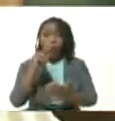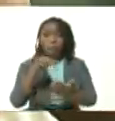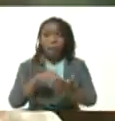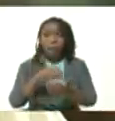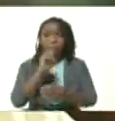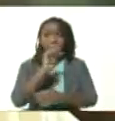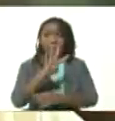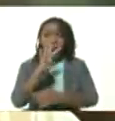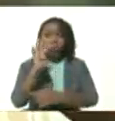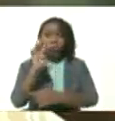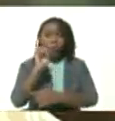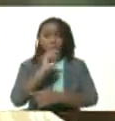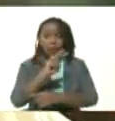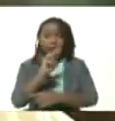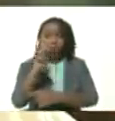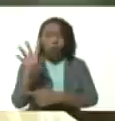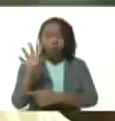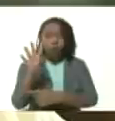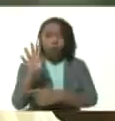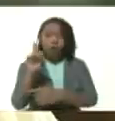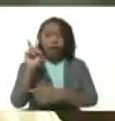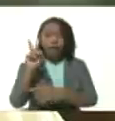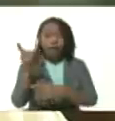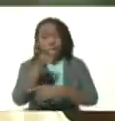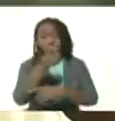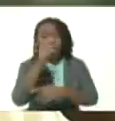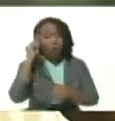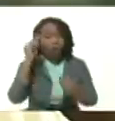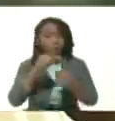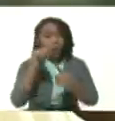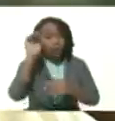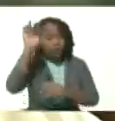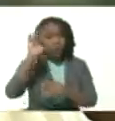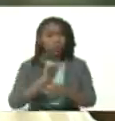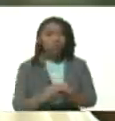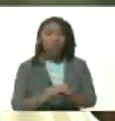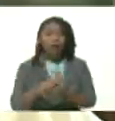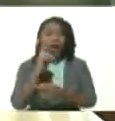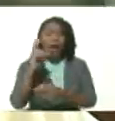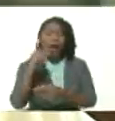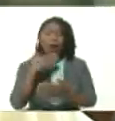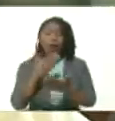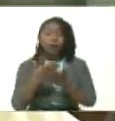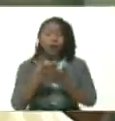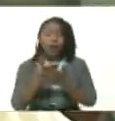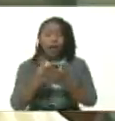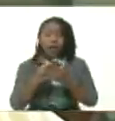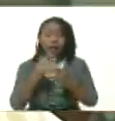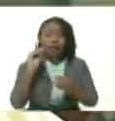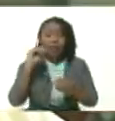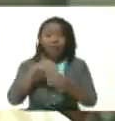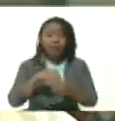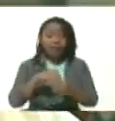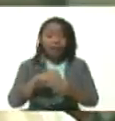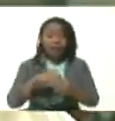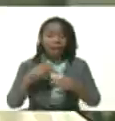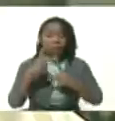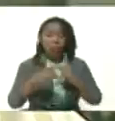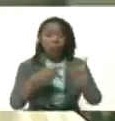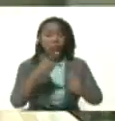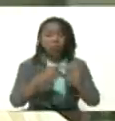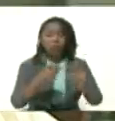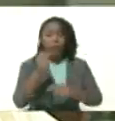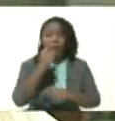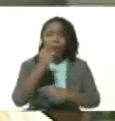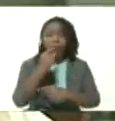2024. Esa es nuestra búsqueda. El otro elemento que usted nos solicitó, señor presidente, es entrar en la producción de medicamentos a